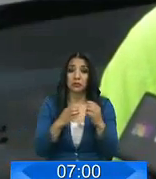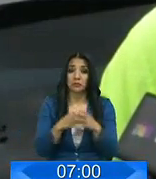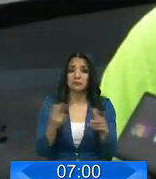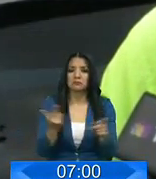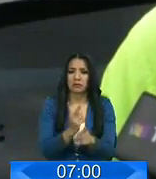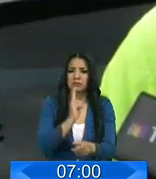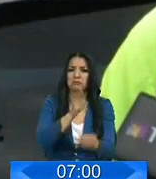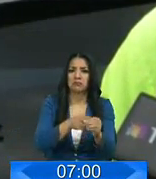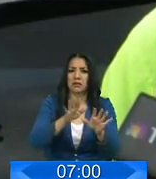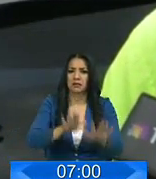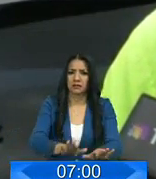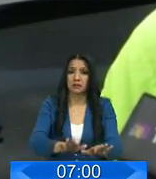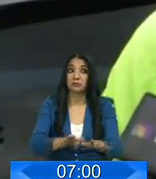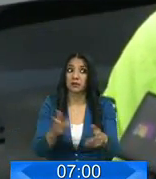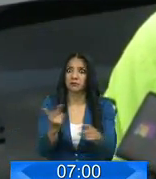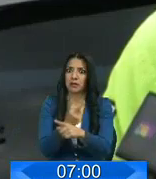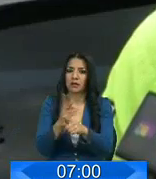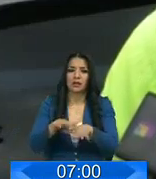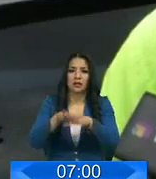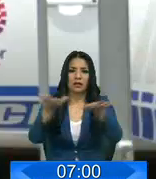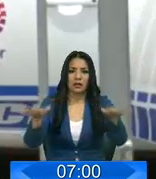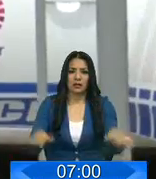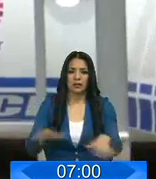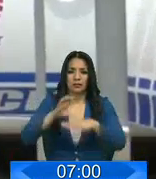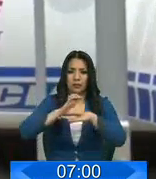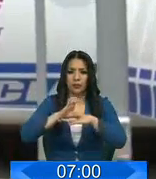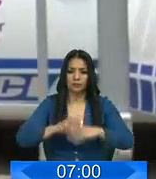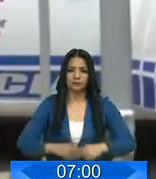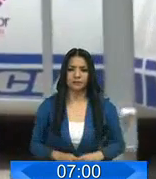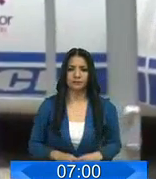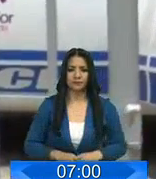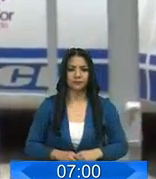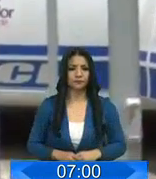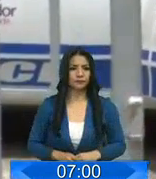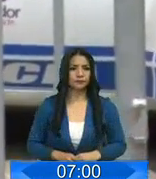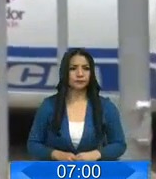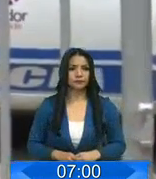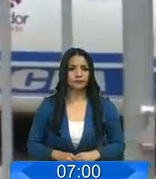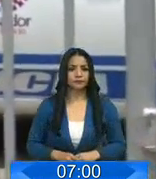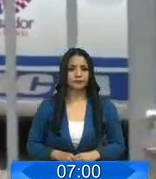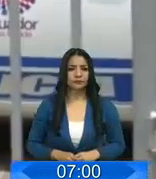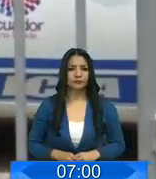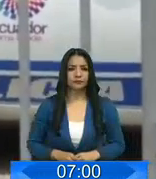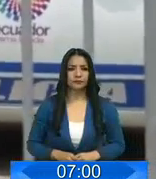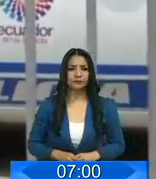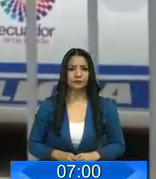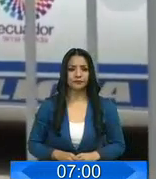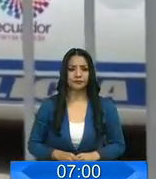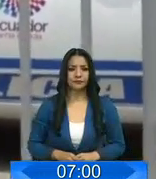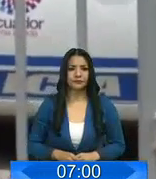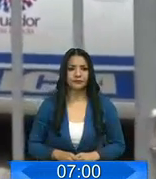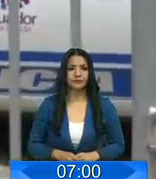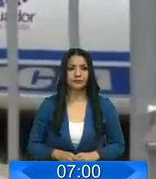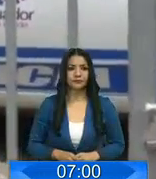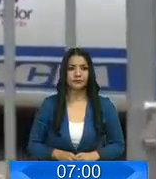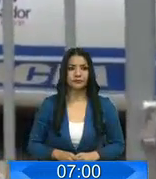que se encuentra realizando hechos delictivos en el interior del país. Con imágenes de José Cedeño, desde Tulcán, informa Miriam